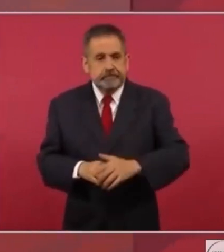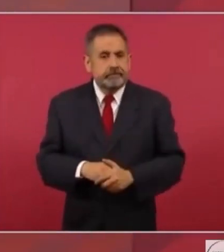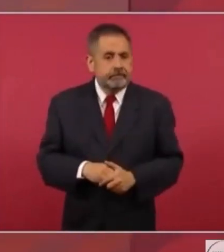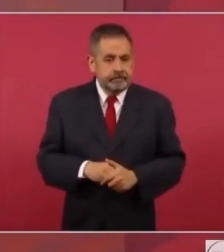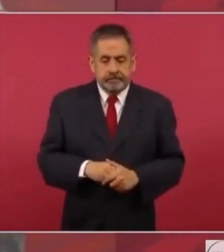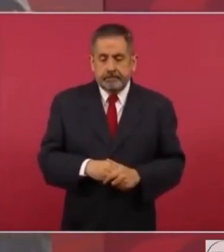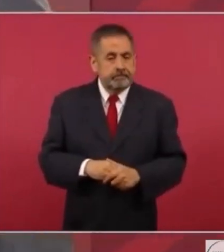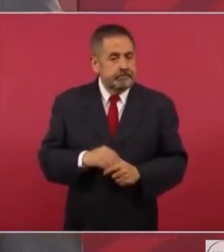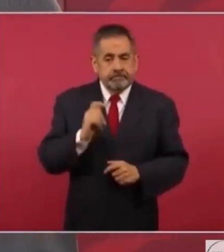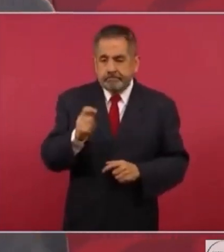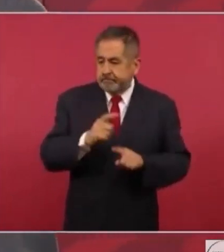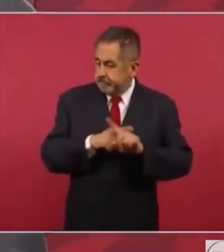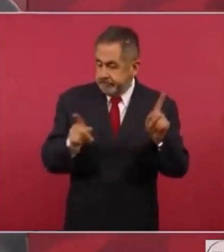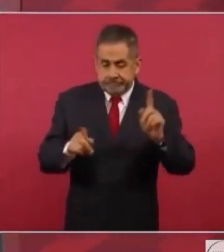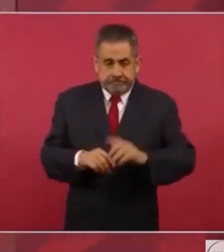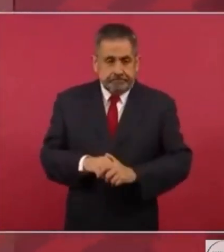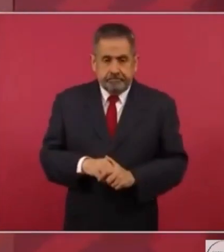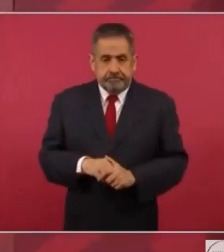tiene que